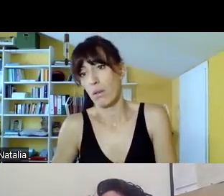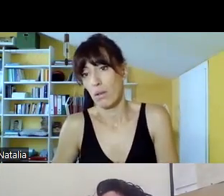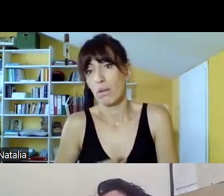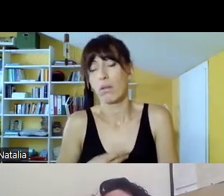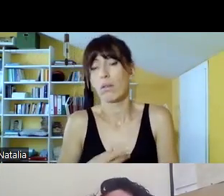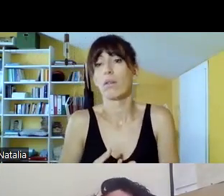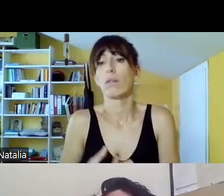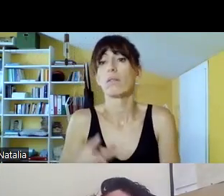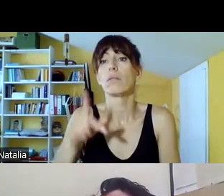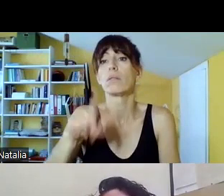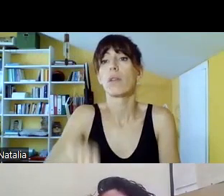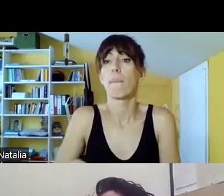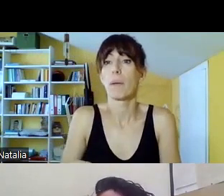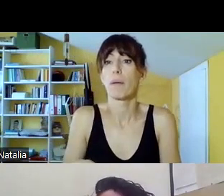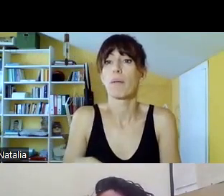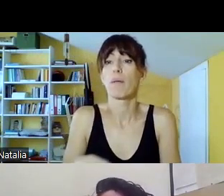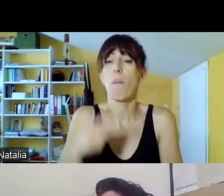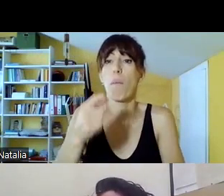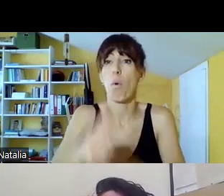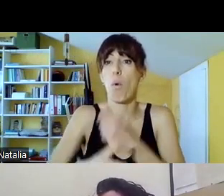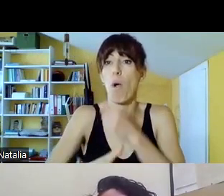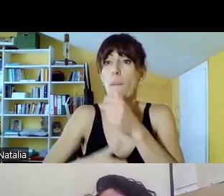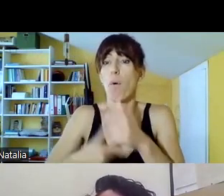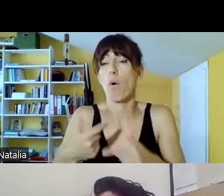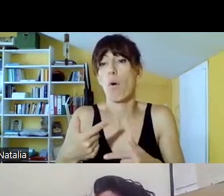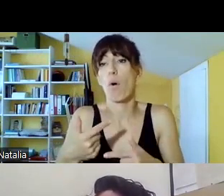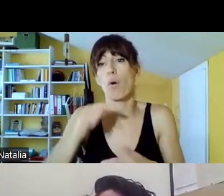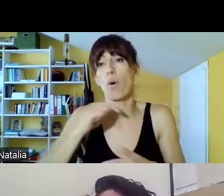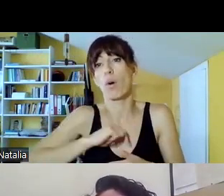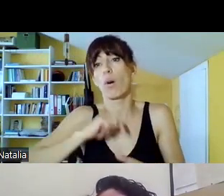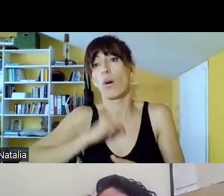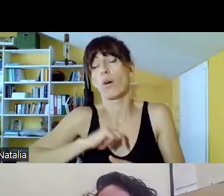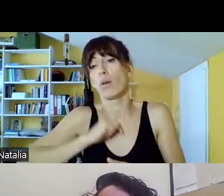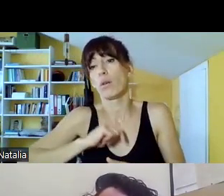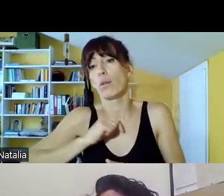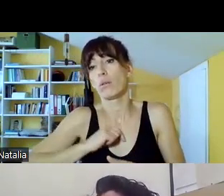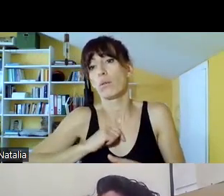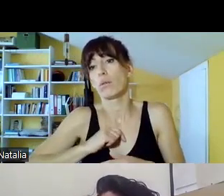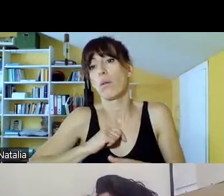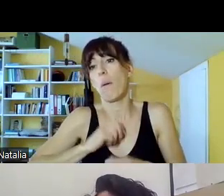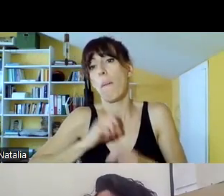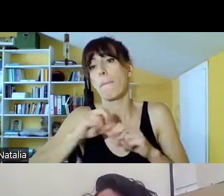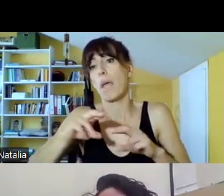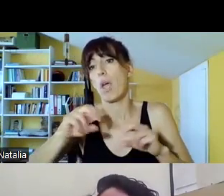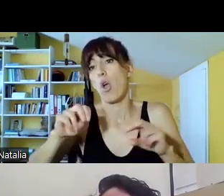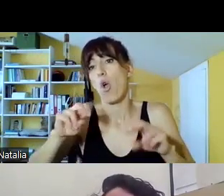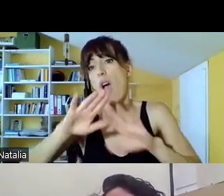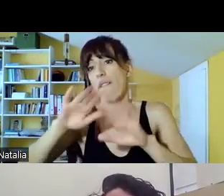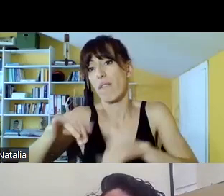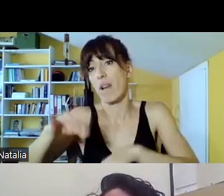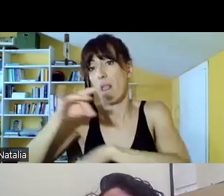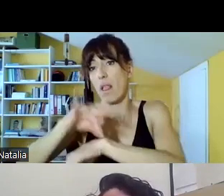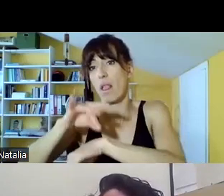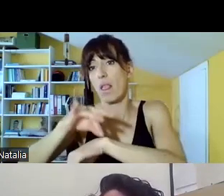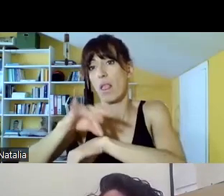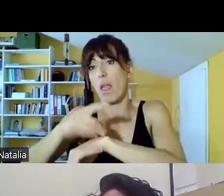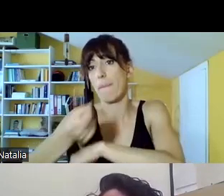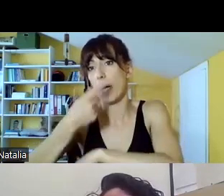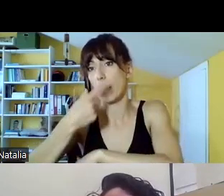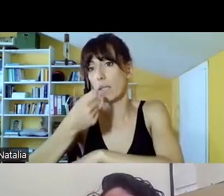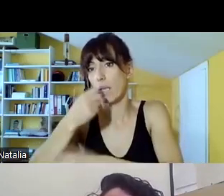conlleva un deterioro emocional que puede ser catalogado como patológico y medicalizado por el